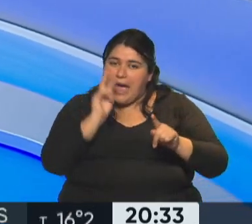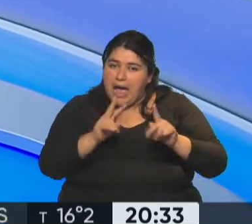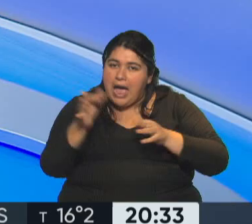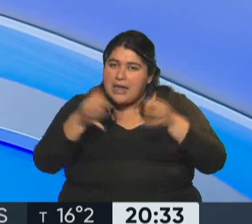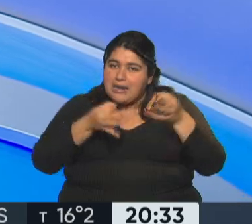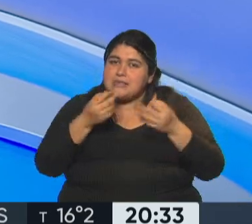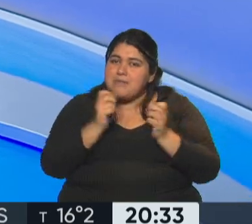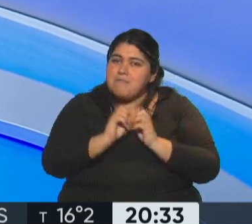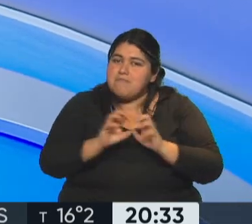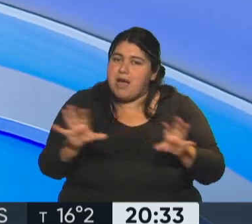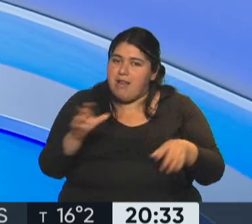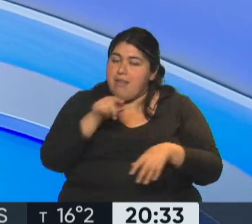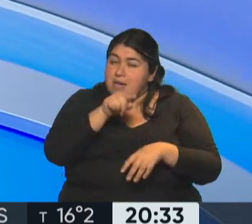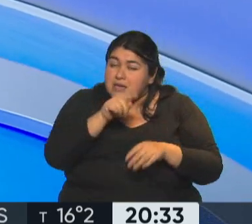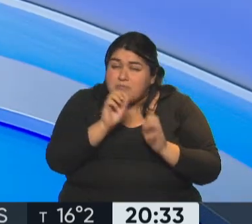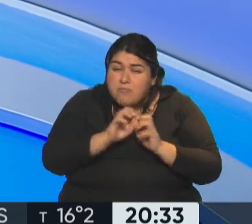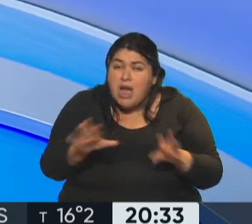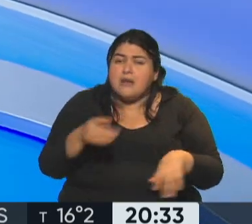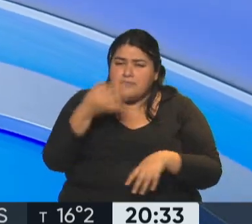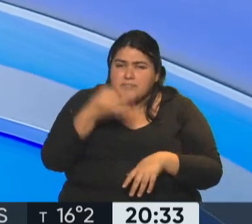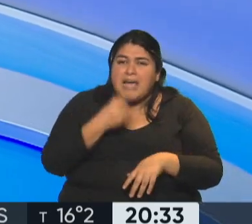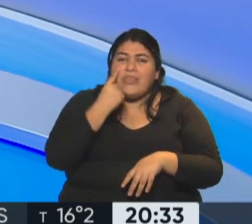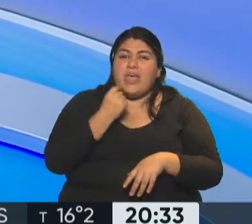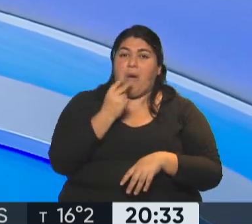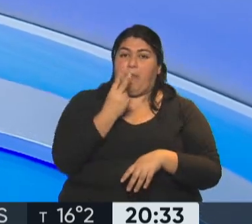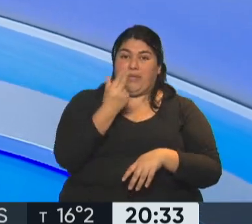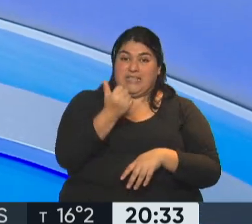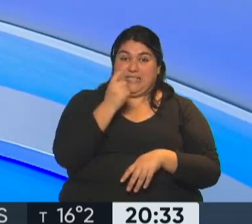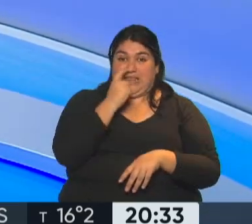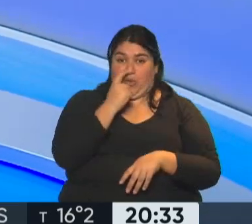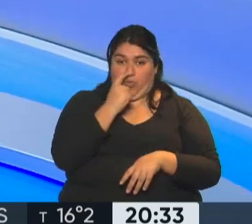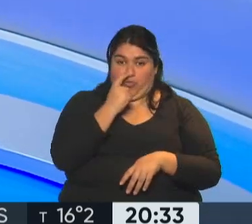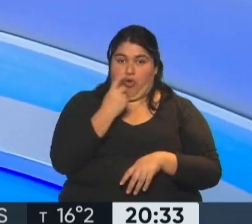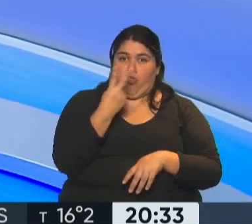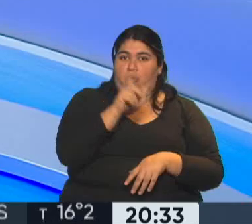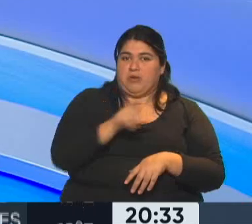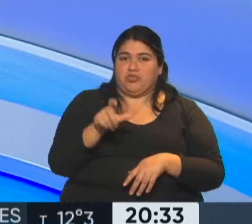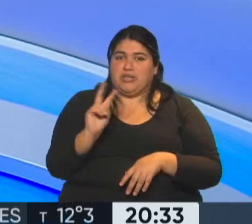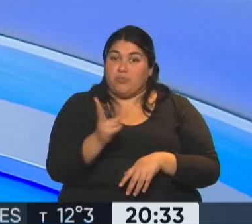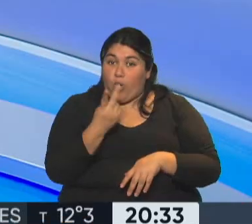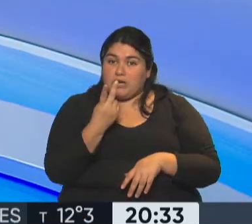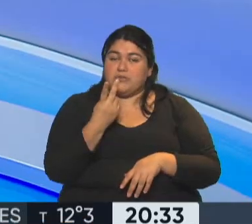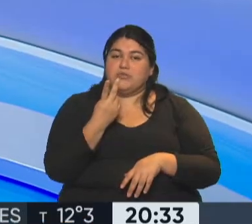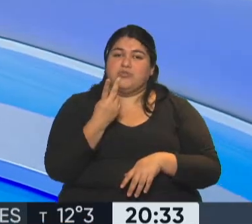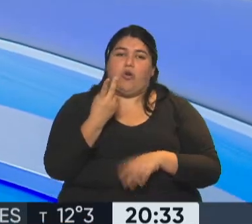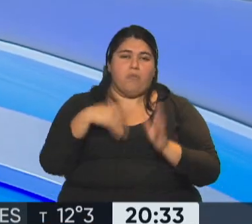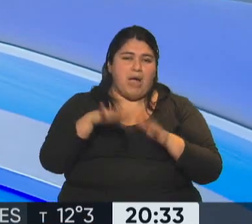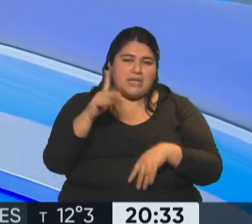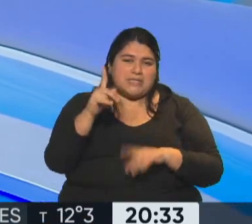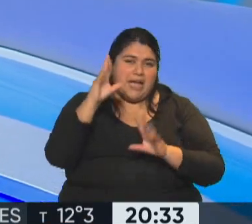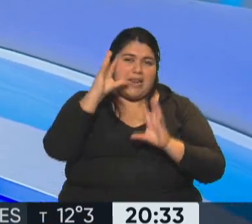Y la cosa estuvo tan mal que el día 26 de junio hubo 2 muertos, naturalmente los más